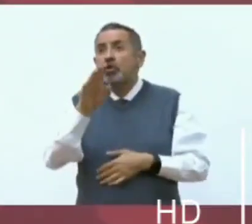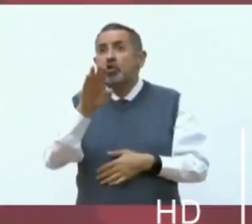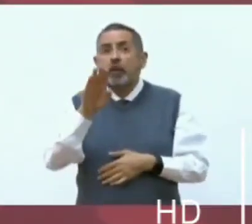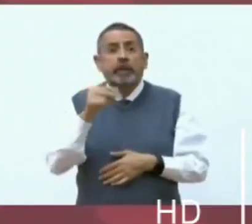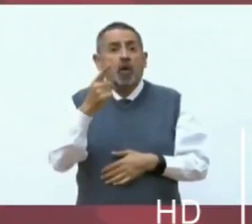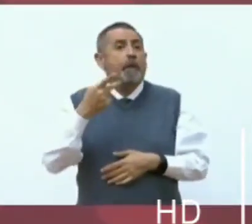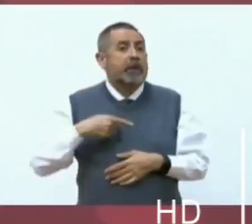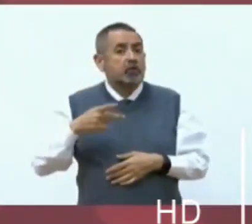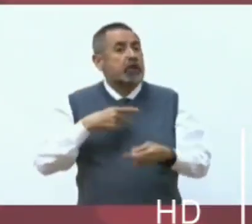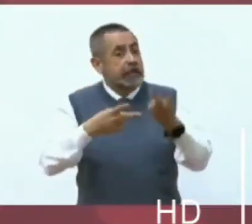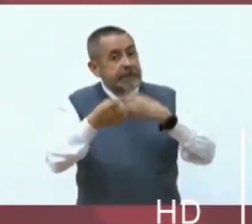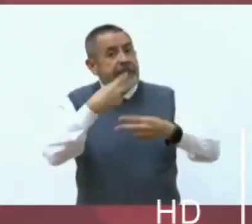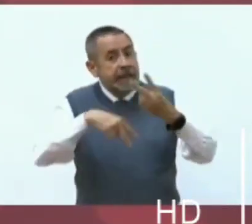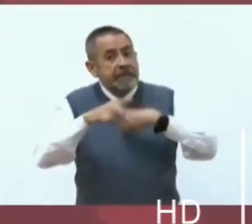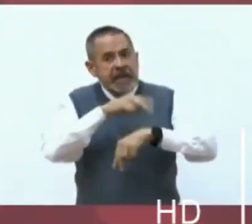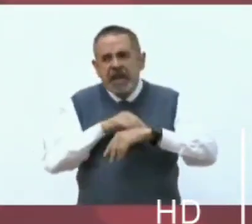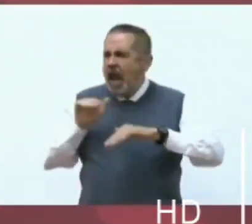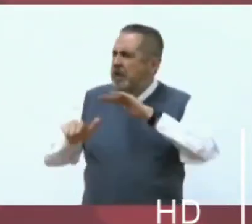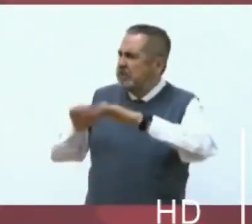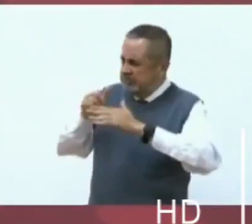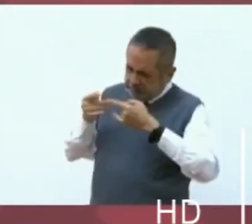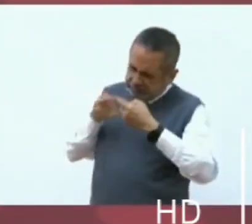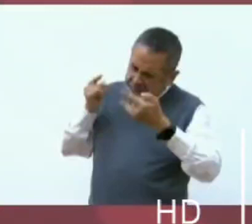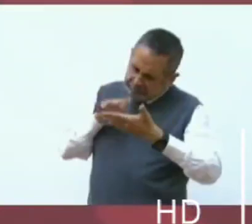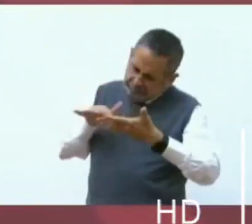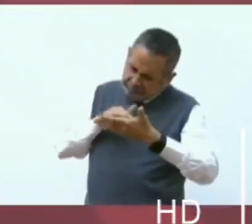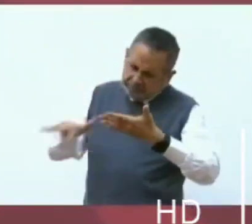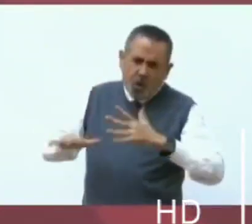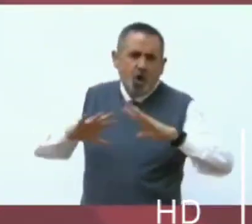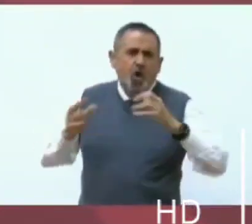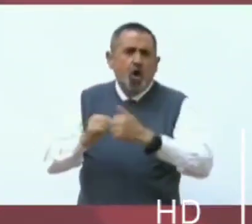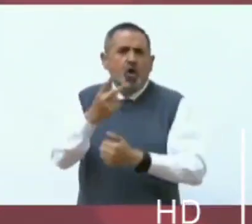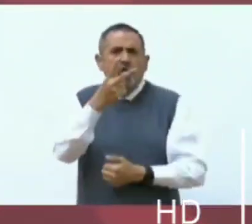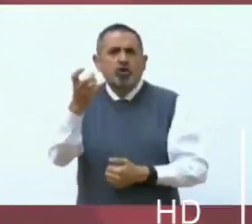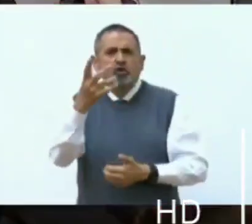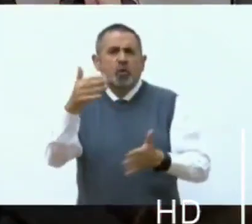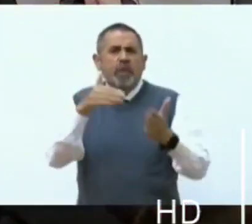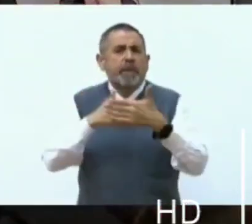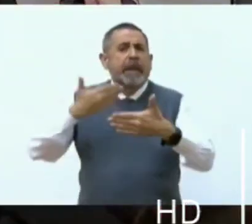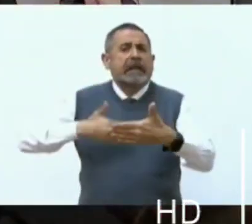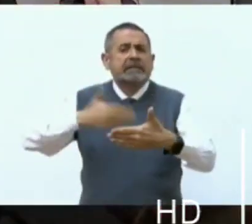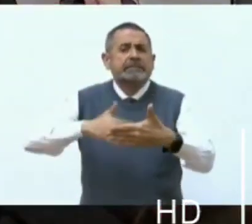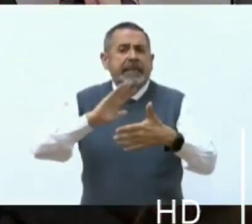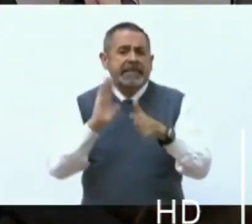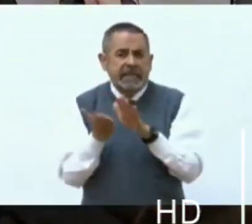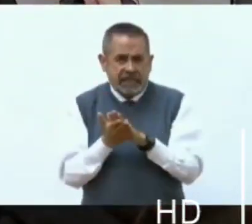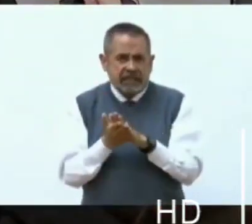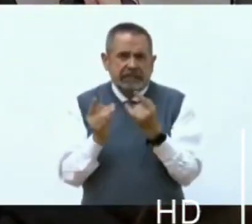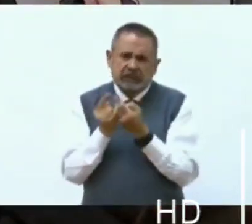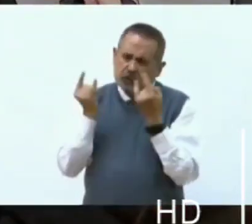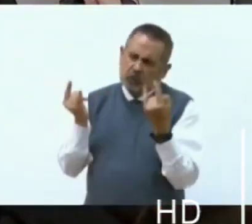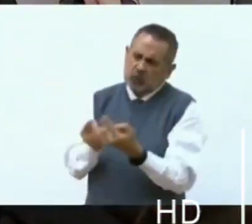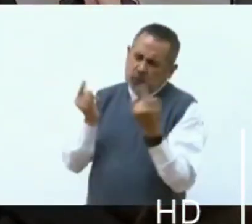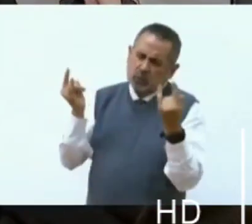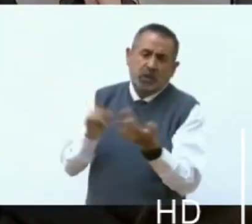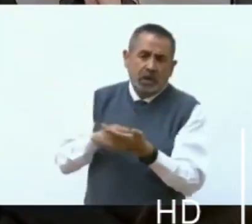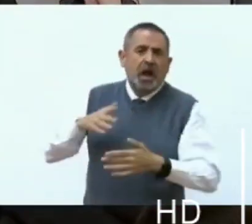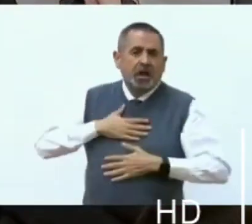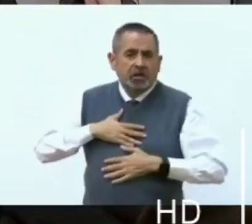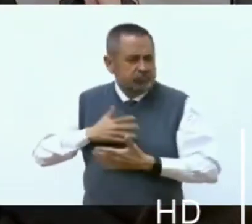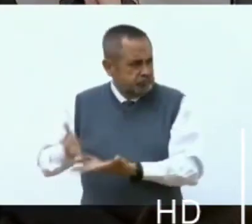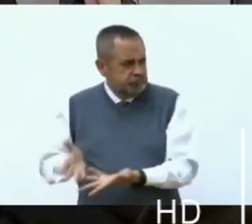38.291 usuarios, quienes tuvieron acceso a 250.000 expedientes del acervo histórico resguardado por